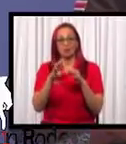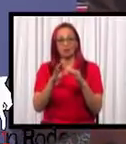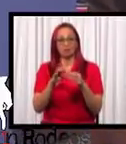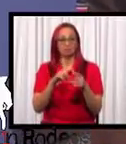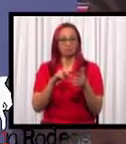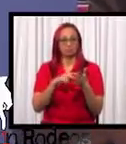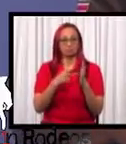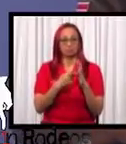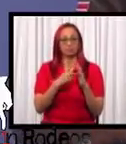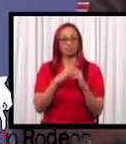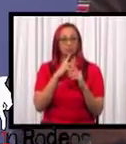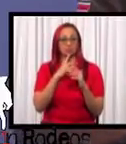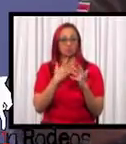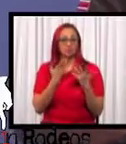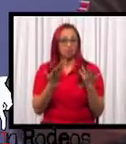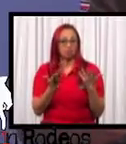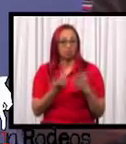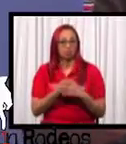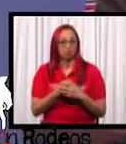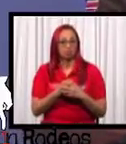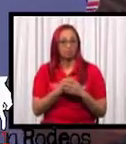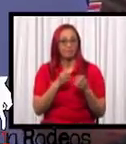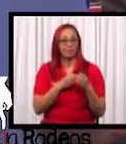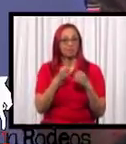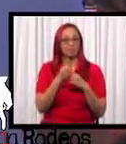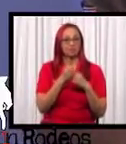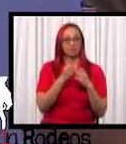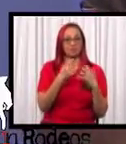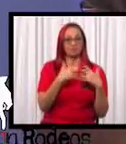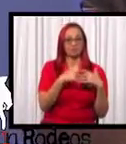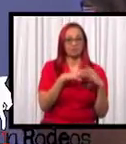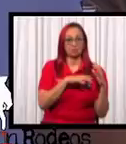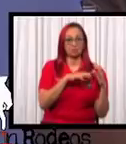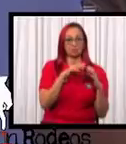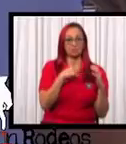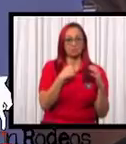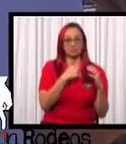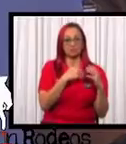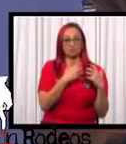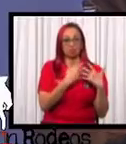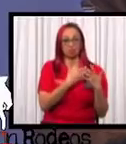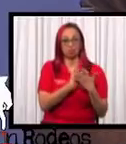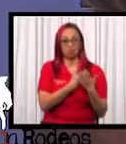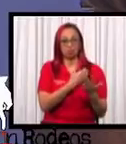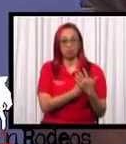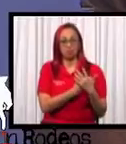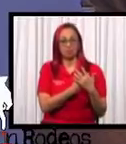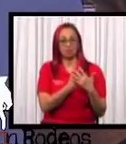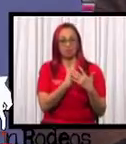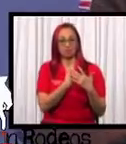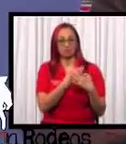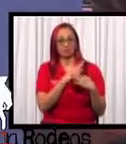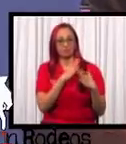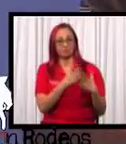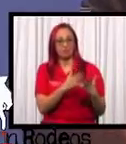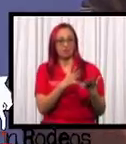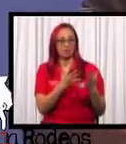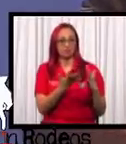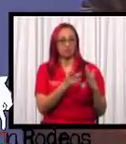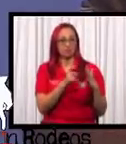cierto, la Oficina de Defensa Comercial del Ministerio de Economía, que tiene funcionarios que quieren hacer